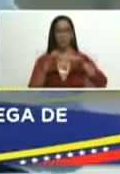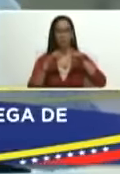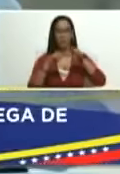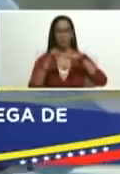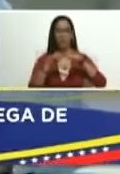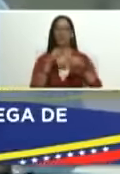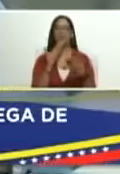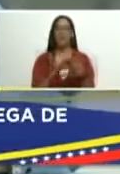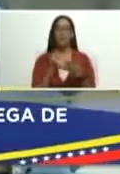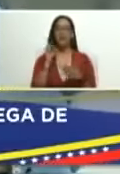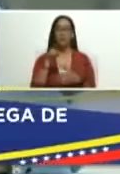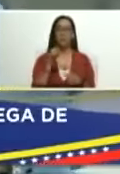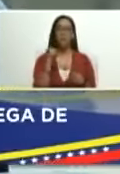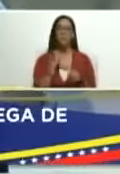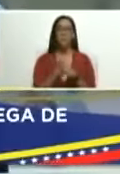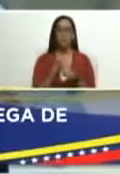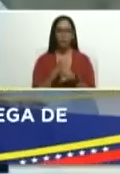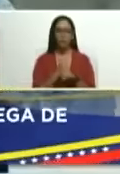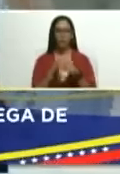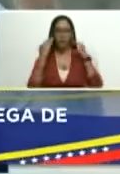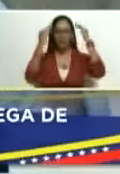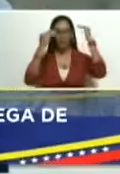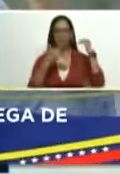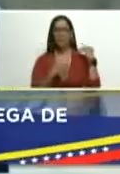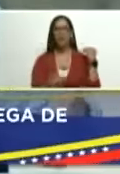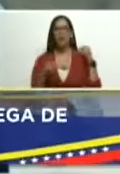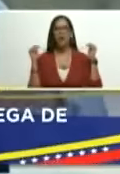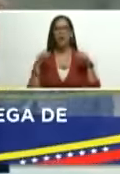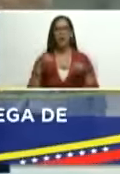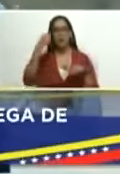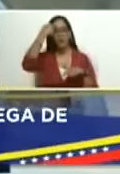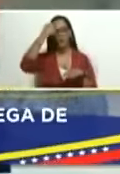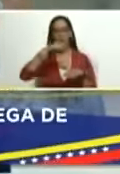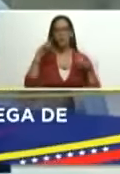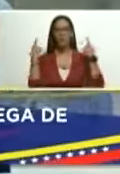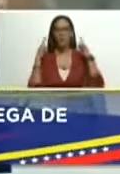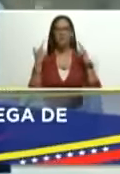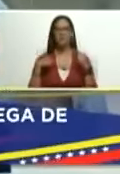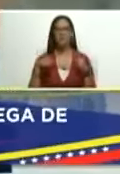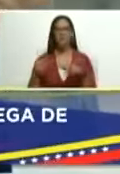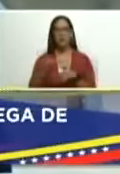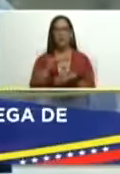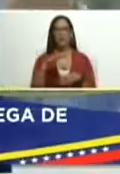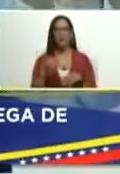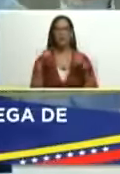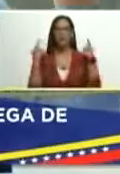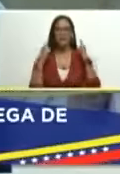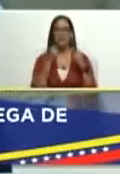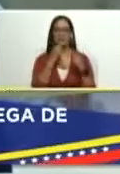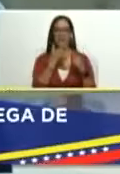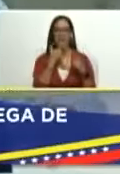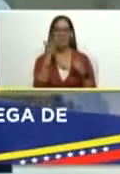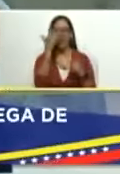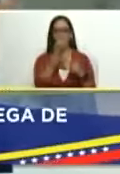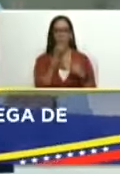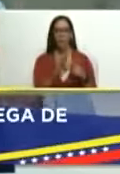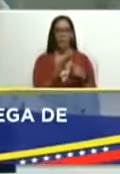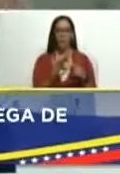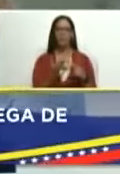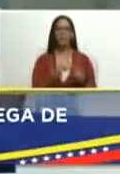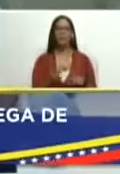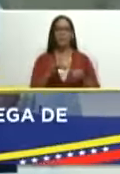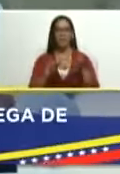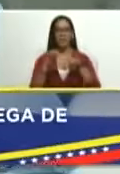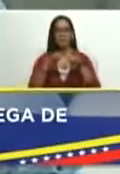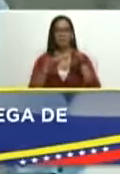gracias a su apoyo, mi comandante presidente. Hoy el pueblo guaireño tiene una Plaza Vargas linda, bella y hermosa. La